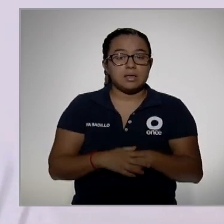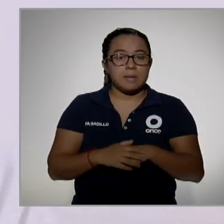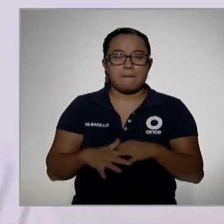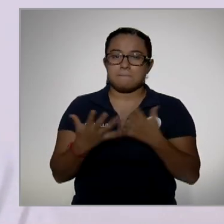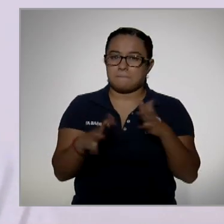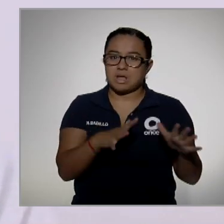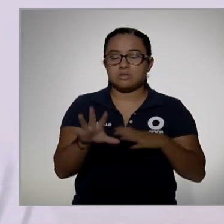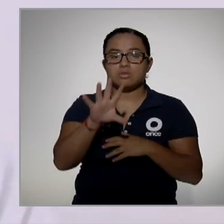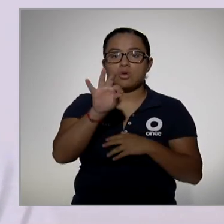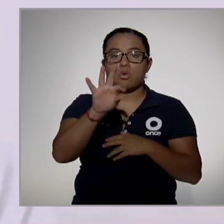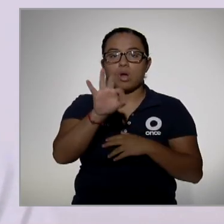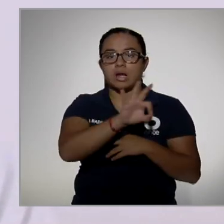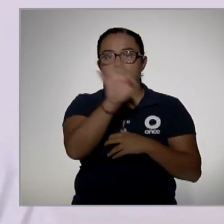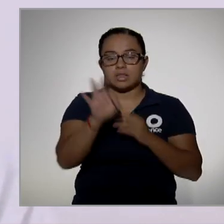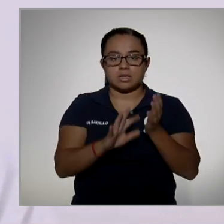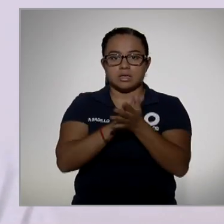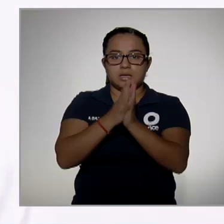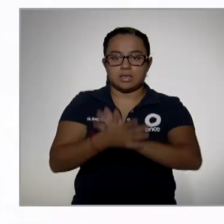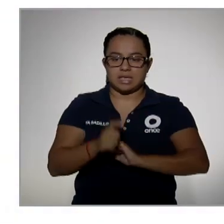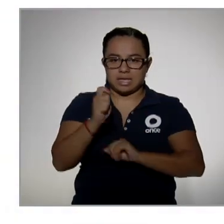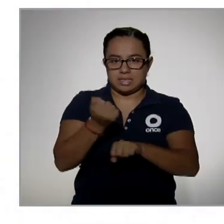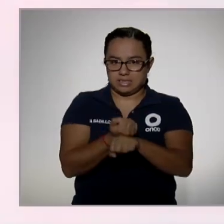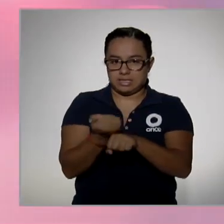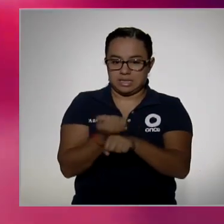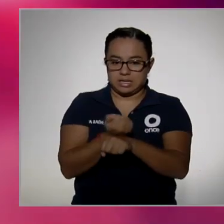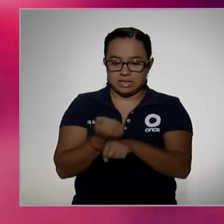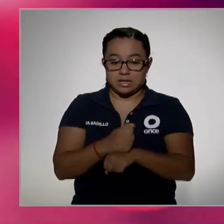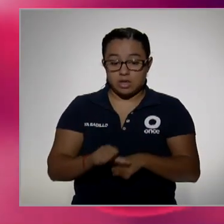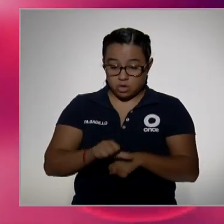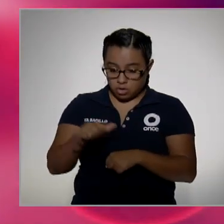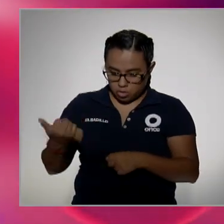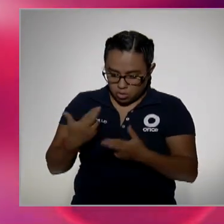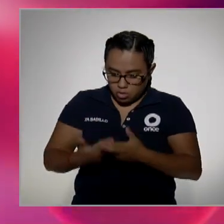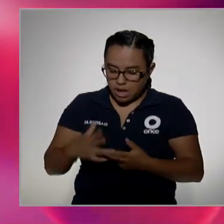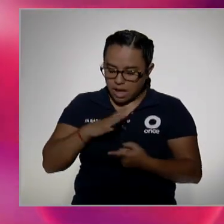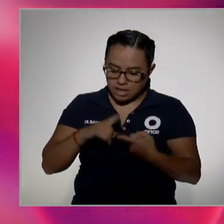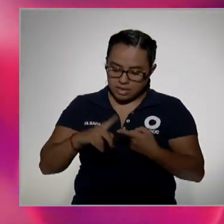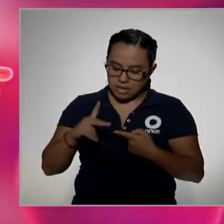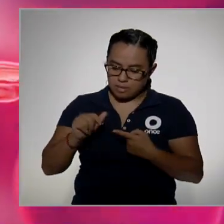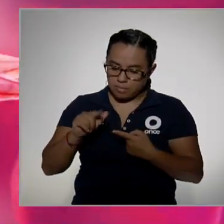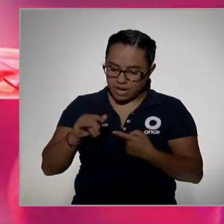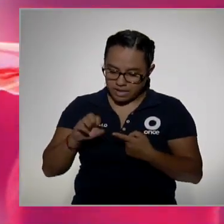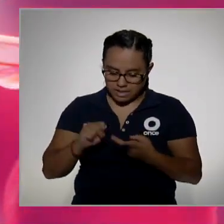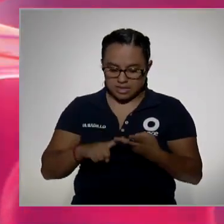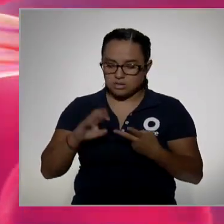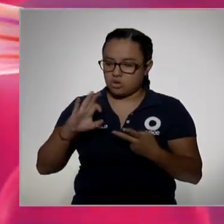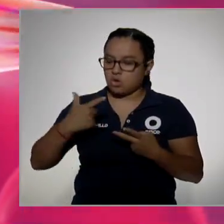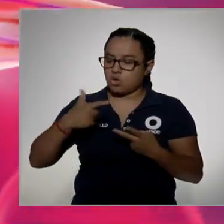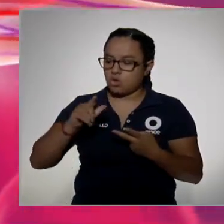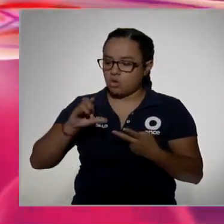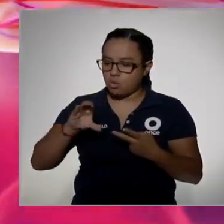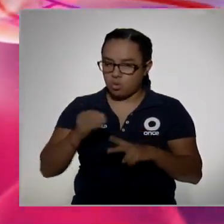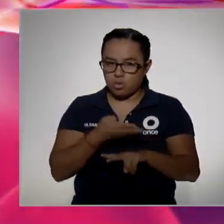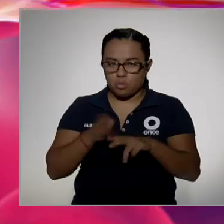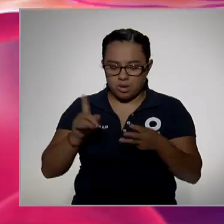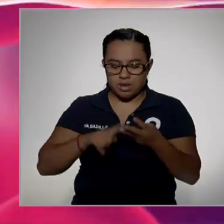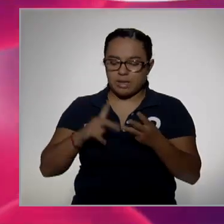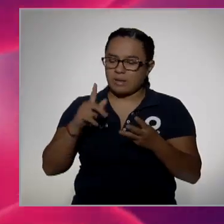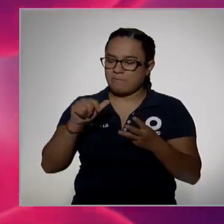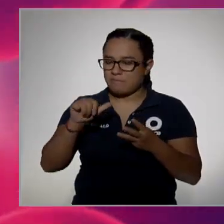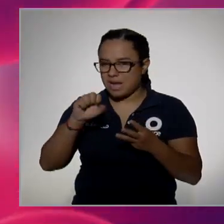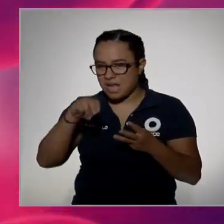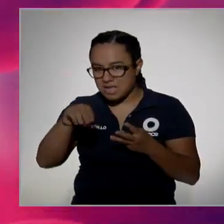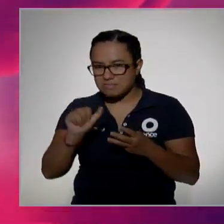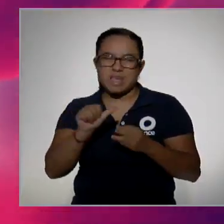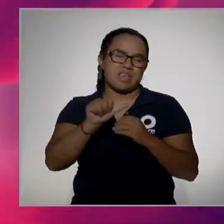el 40 por ciento de todo el volumen de la sangre y el resto lo componen las plaquetas los glóbulos blancos el plasma y otros elementos que tienen